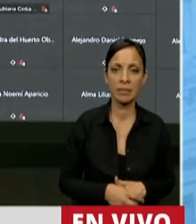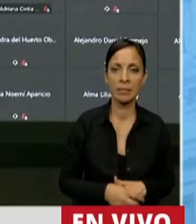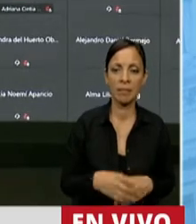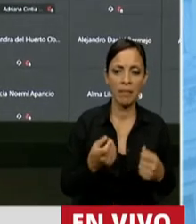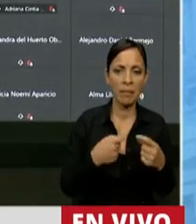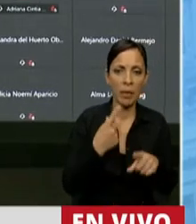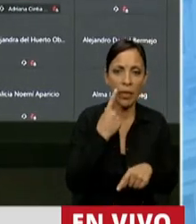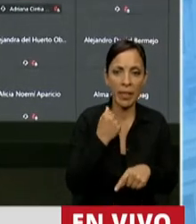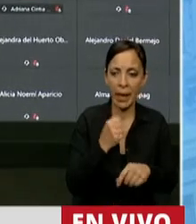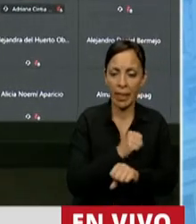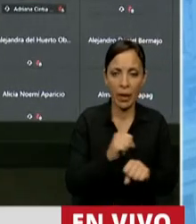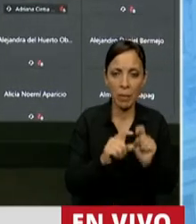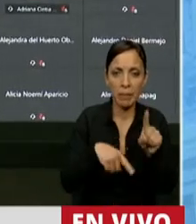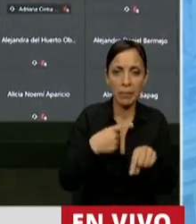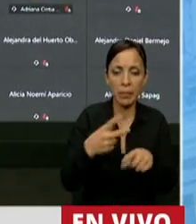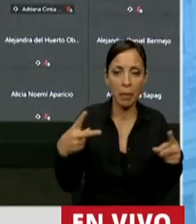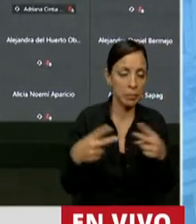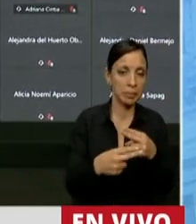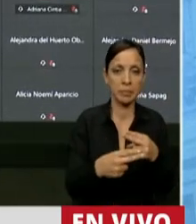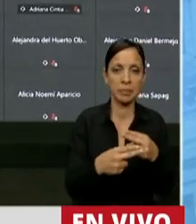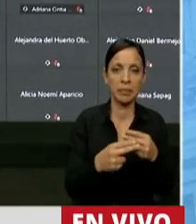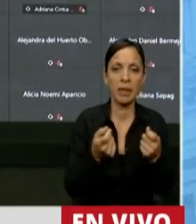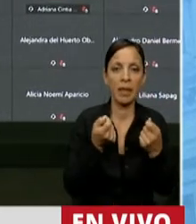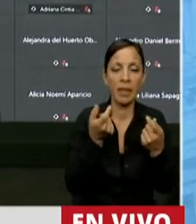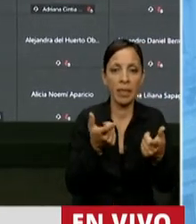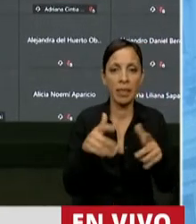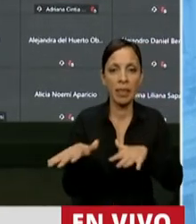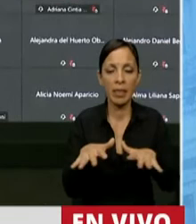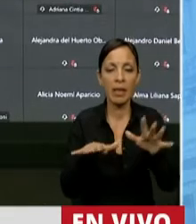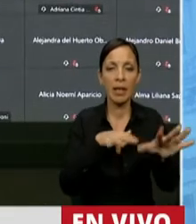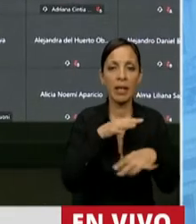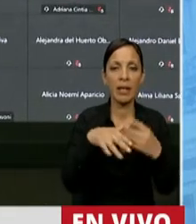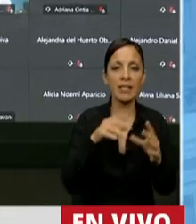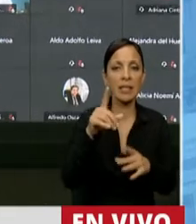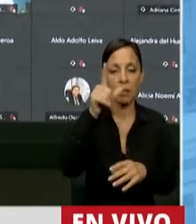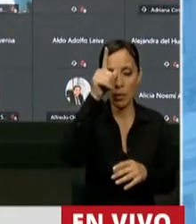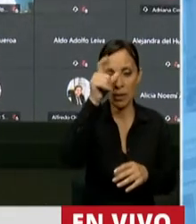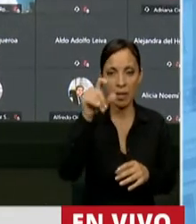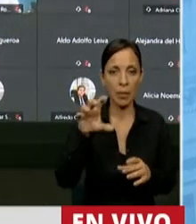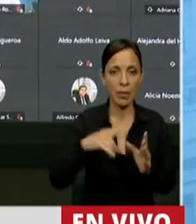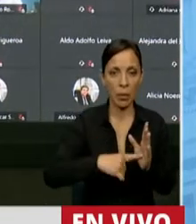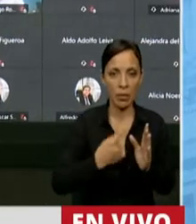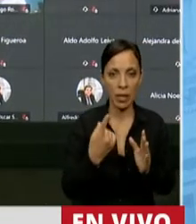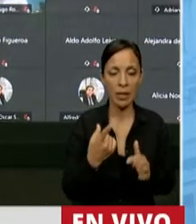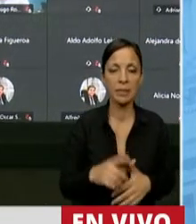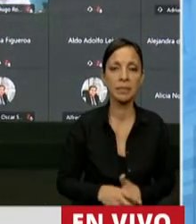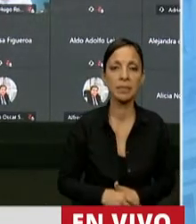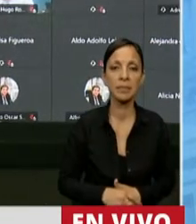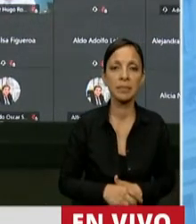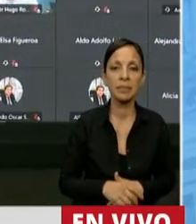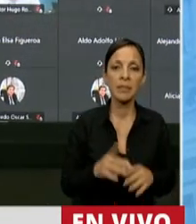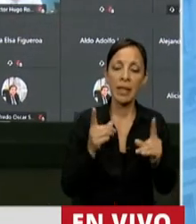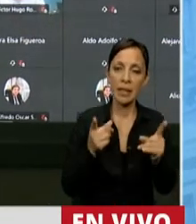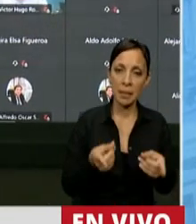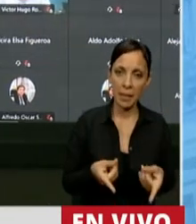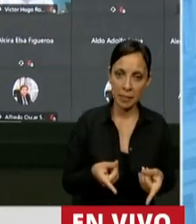poniendo como contexto una crisis en la policía de la provincia de Buenos Aires, sino que